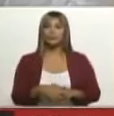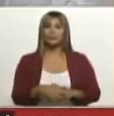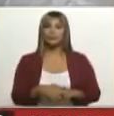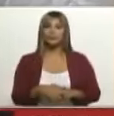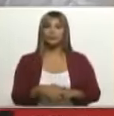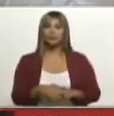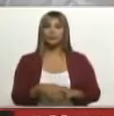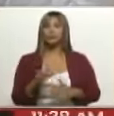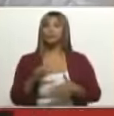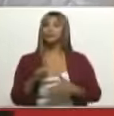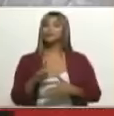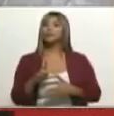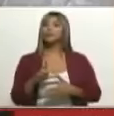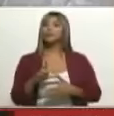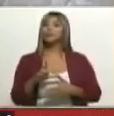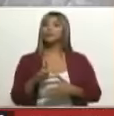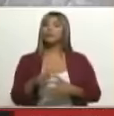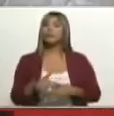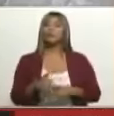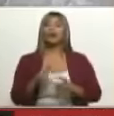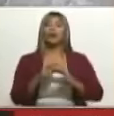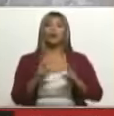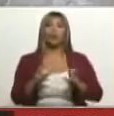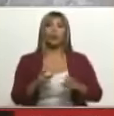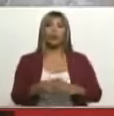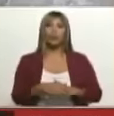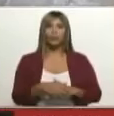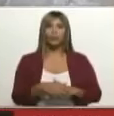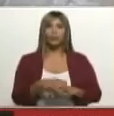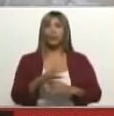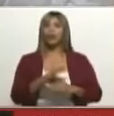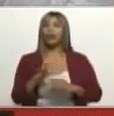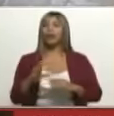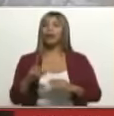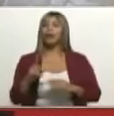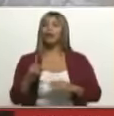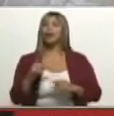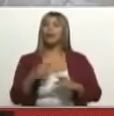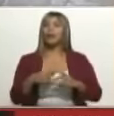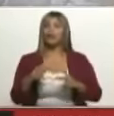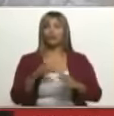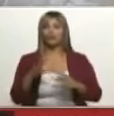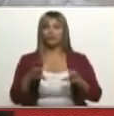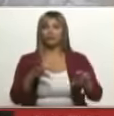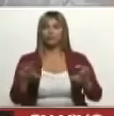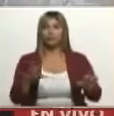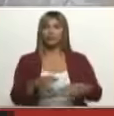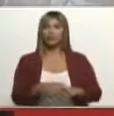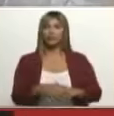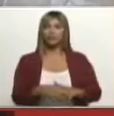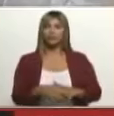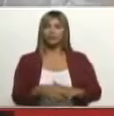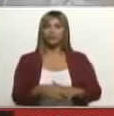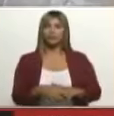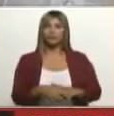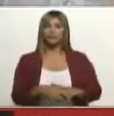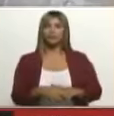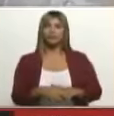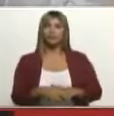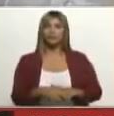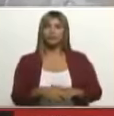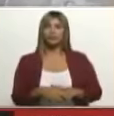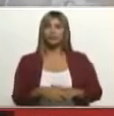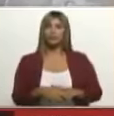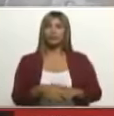de Latinoamérica, más moderno del Caribe y mucho más allá, mucho más allá.